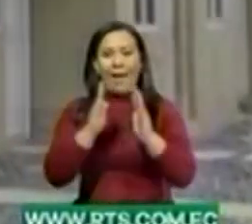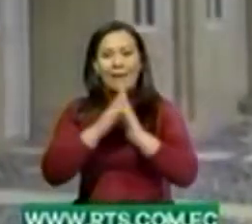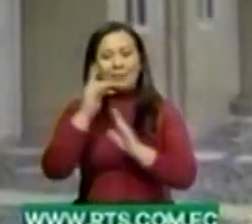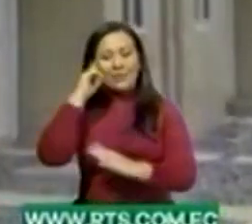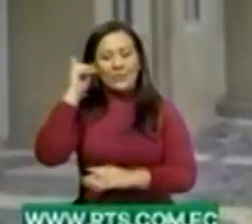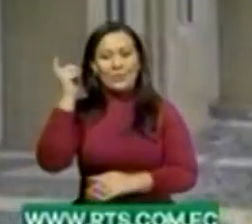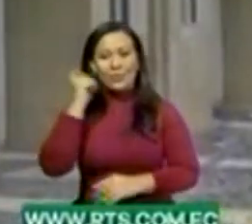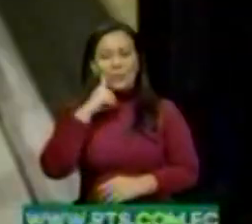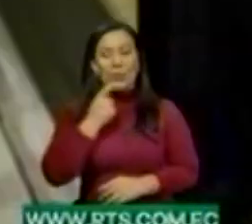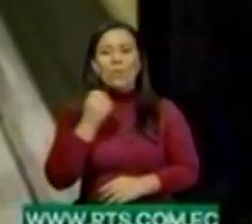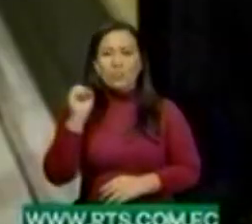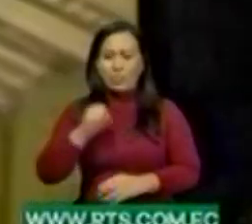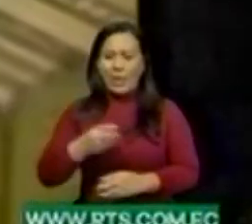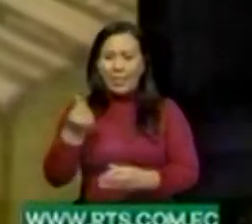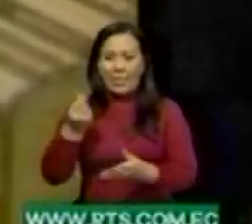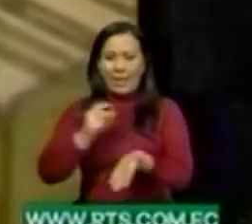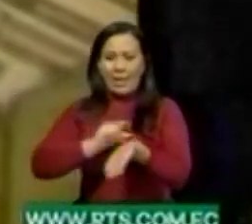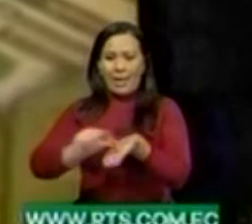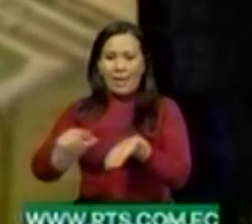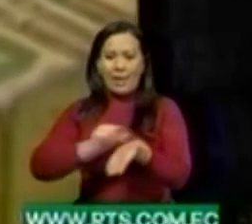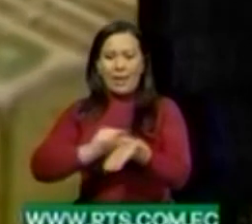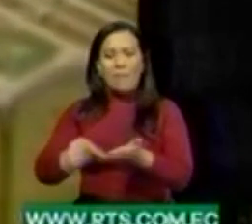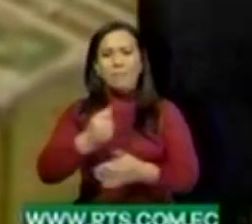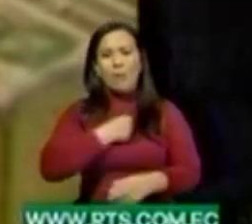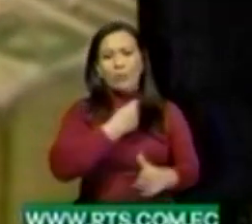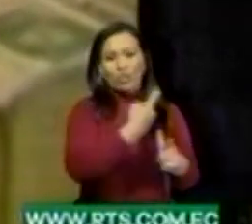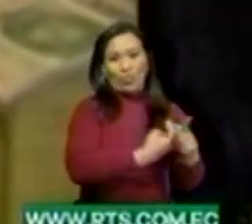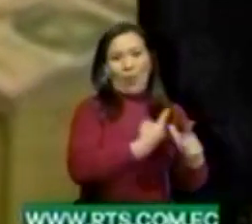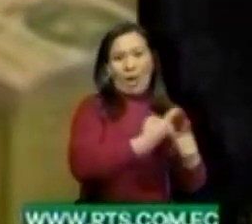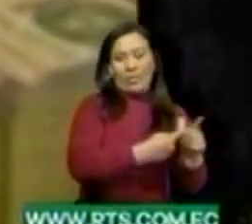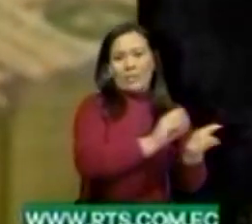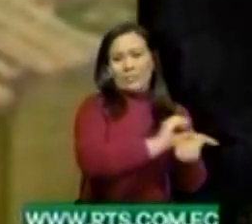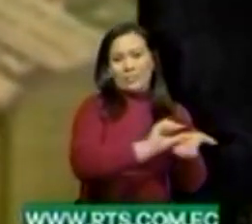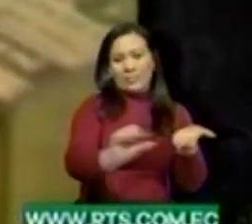agrega, cuyos fondos salen de los mismos aportes de